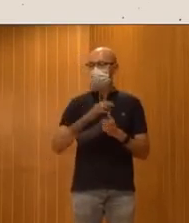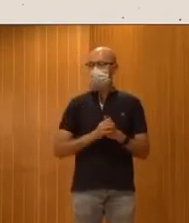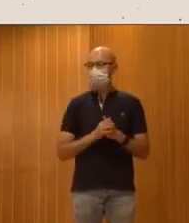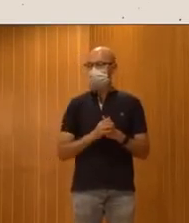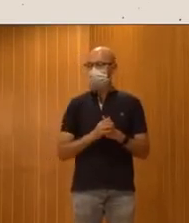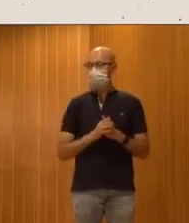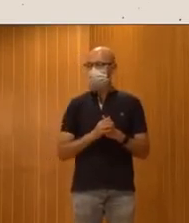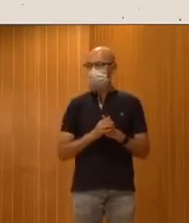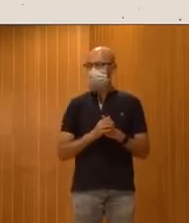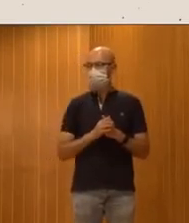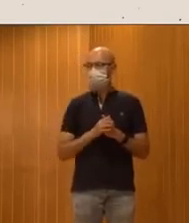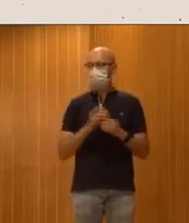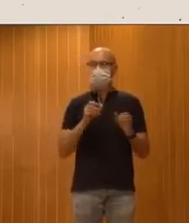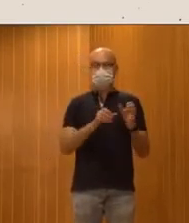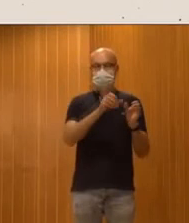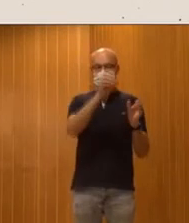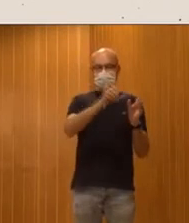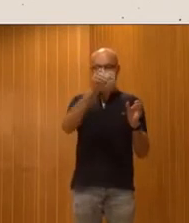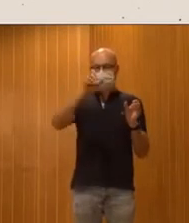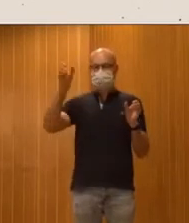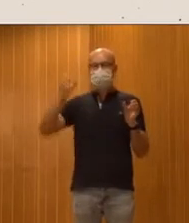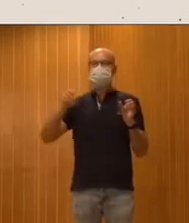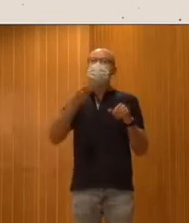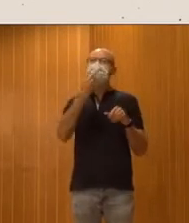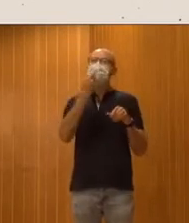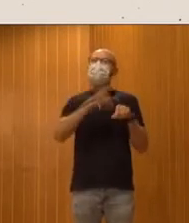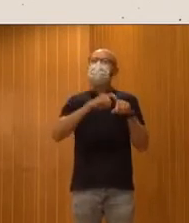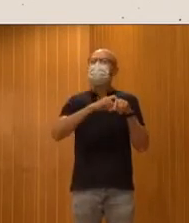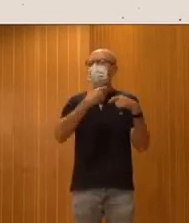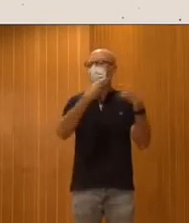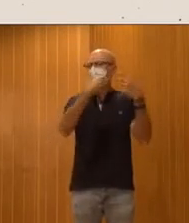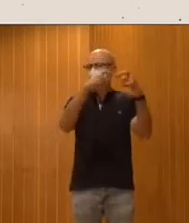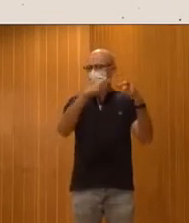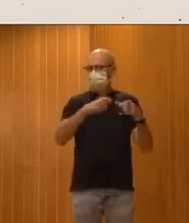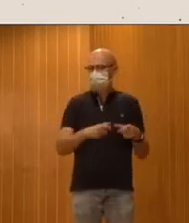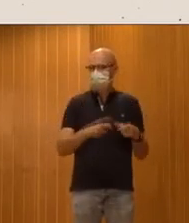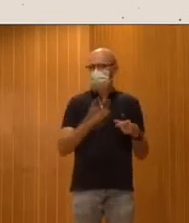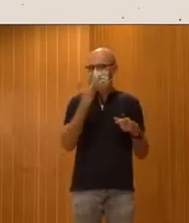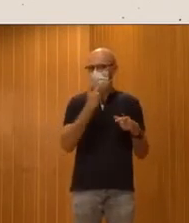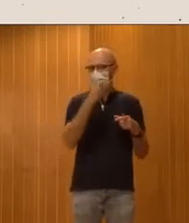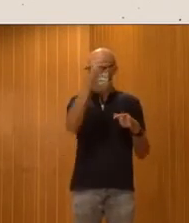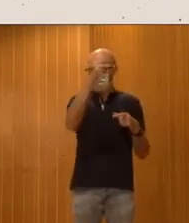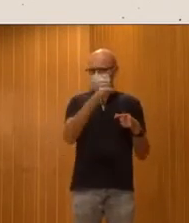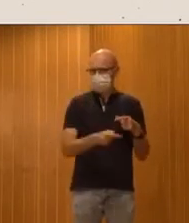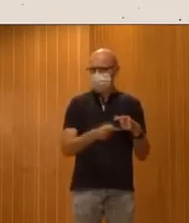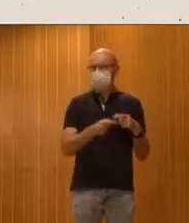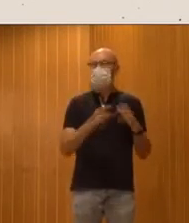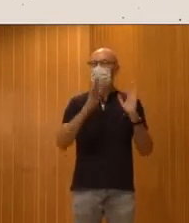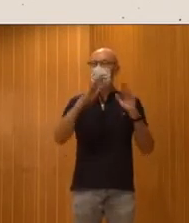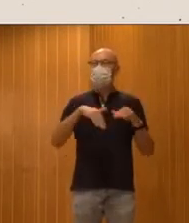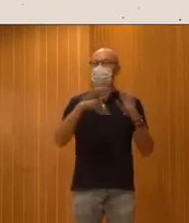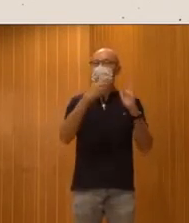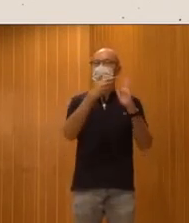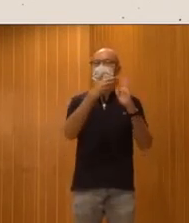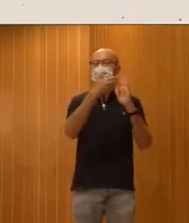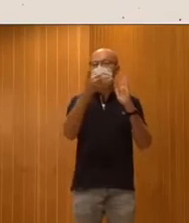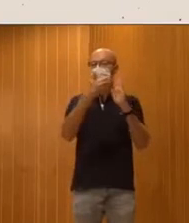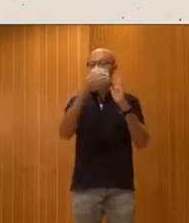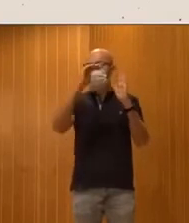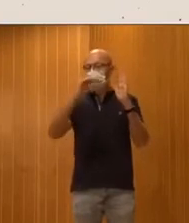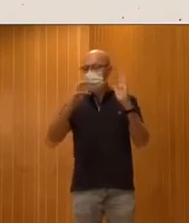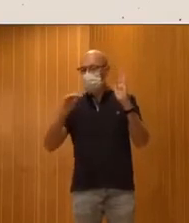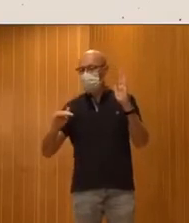las diferentes categorías de psicofármacos y como veis al final las dejamos en 1/3, o